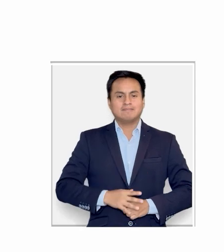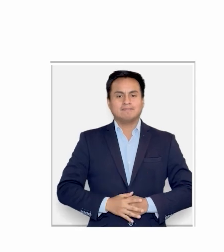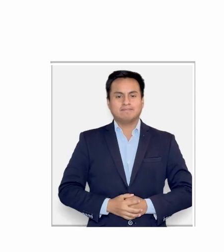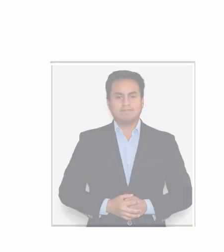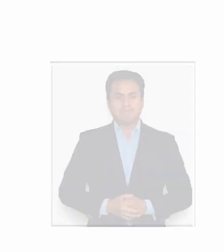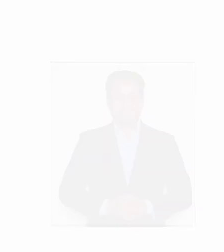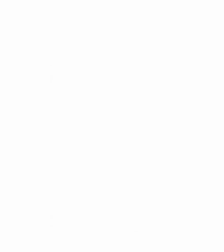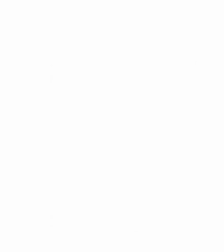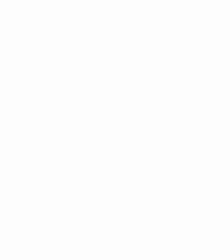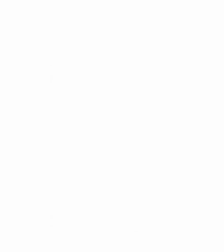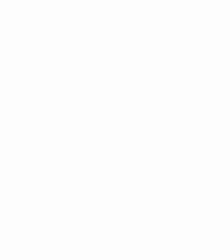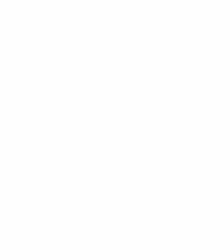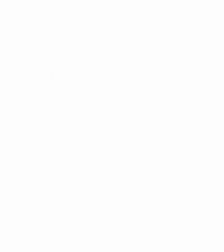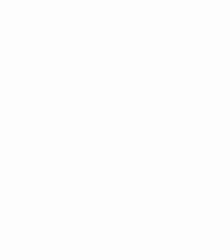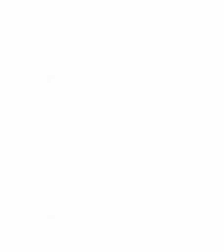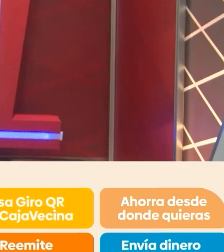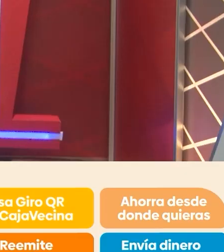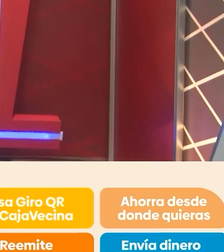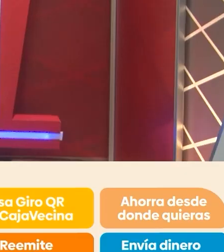Chile.